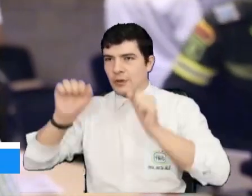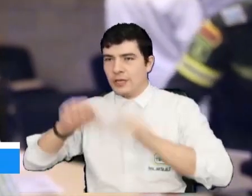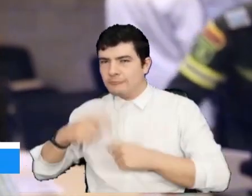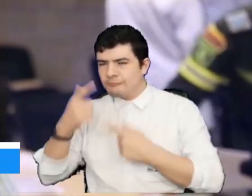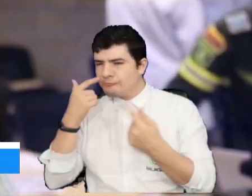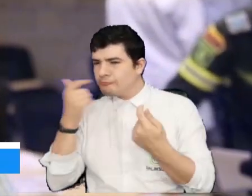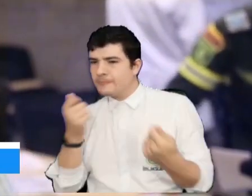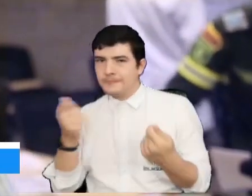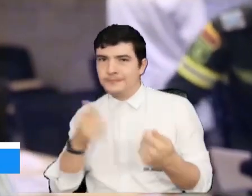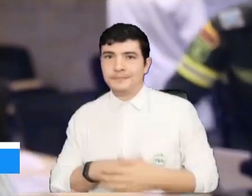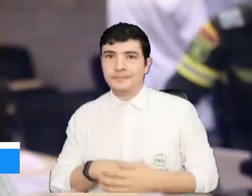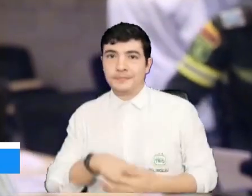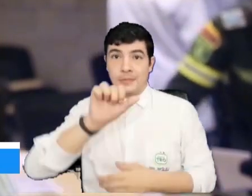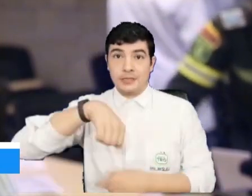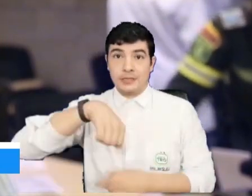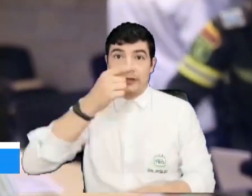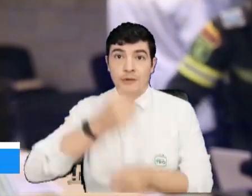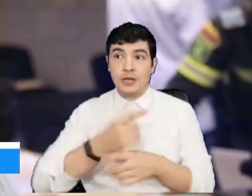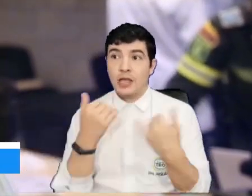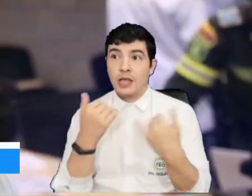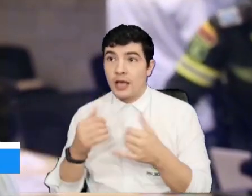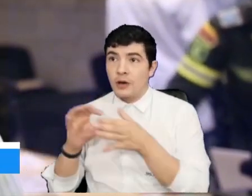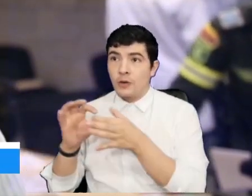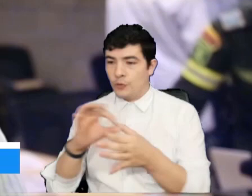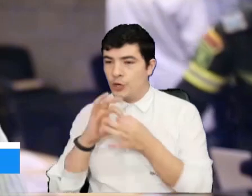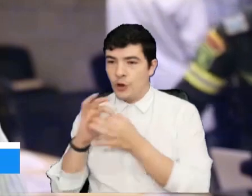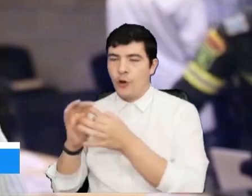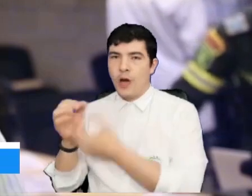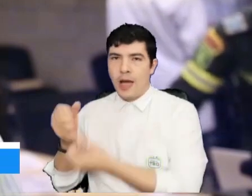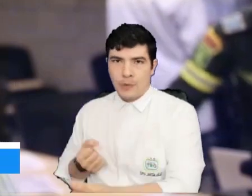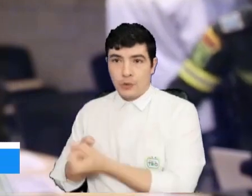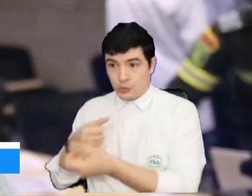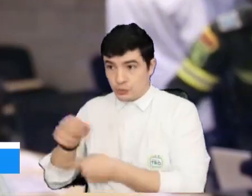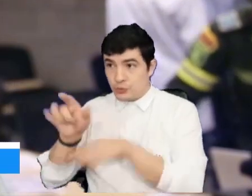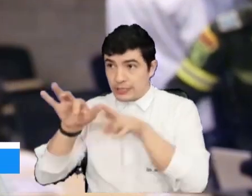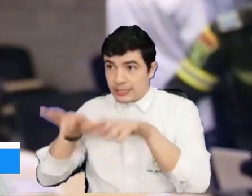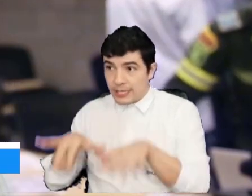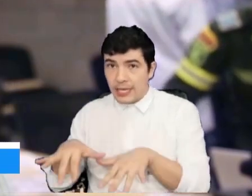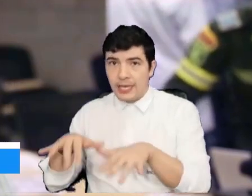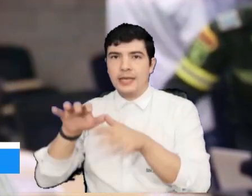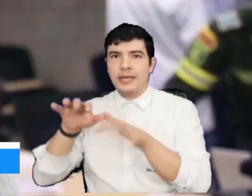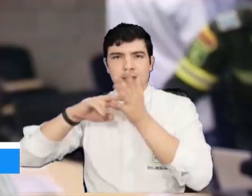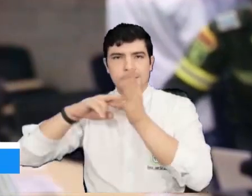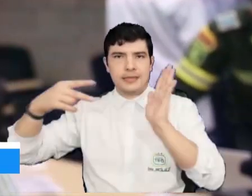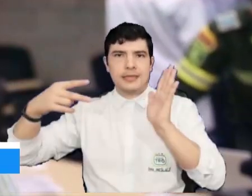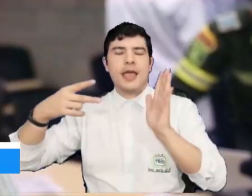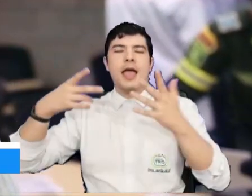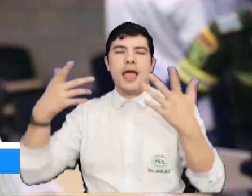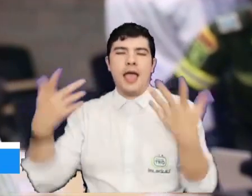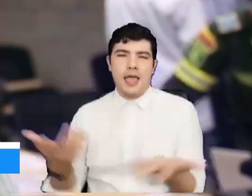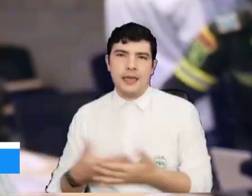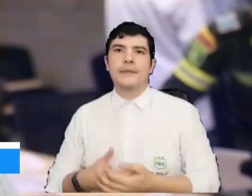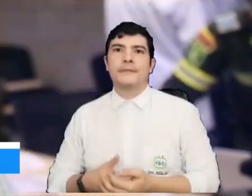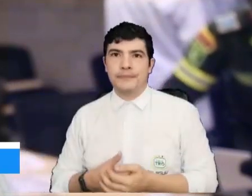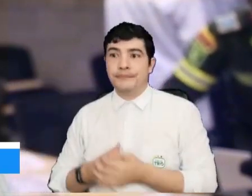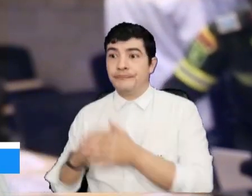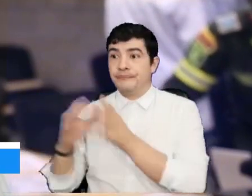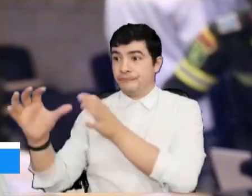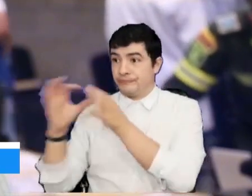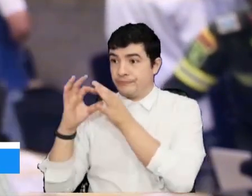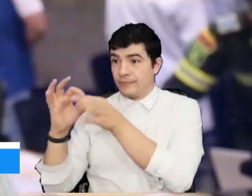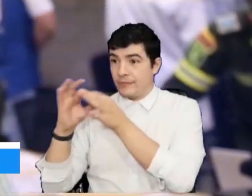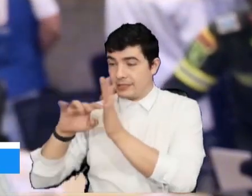que hace apoyo la Secretaría de las TIC es permitir que con el uso de la plataforma se tomen